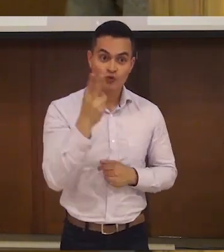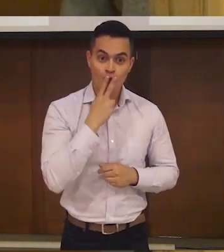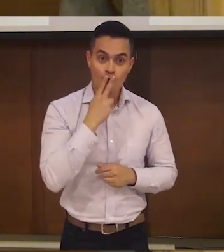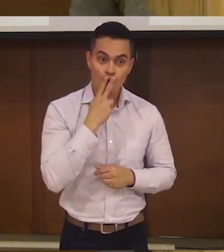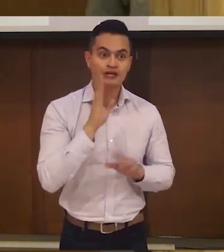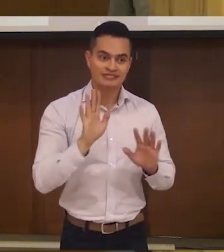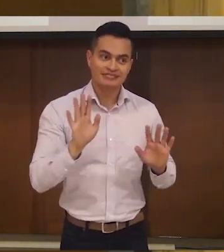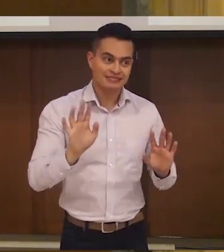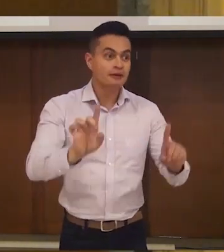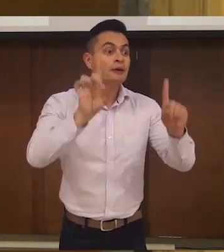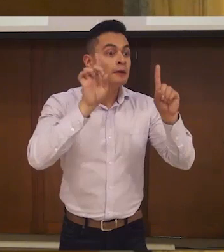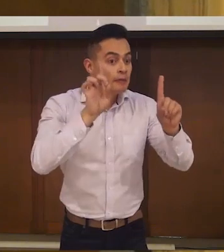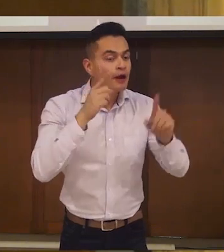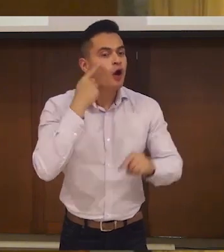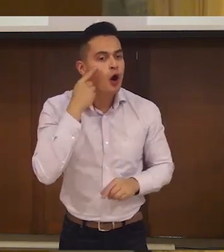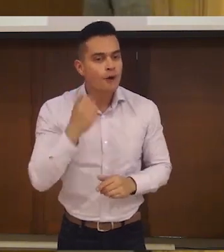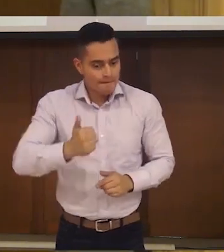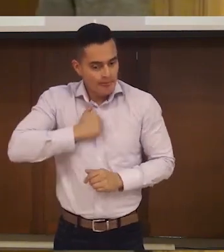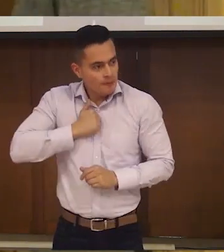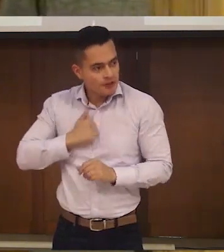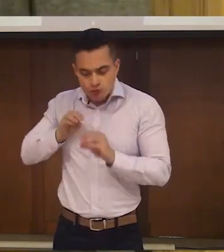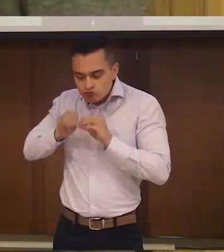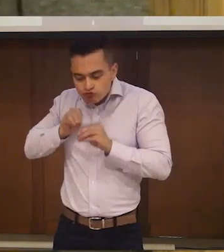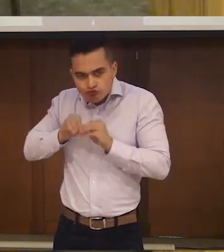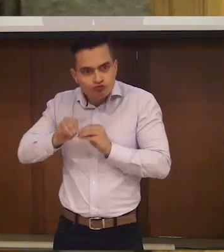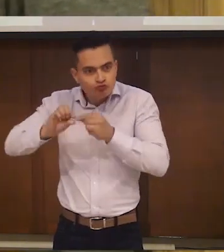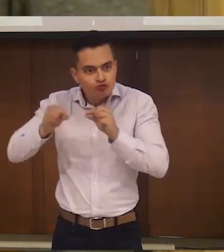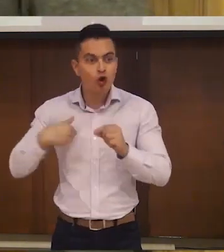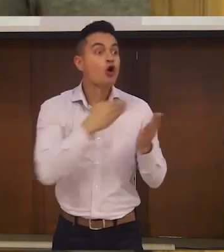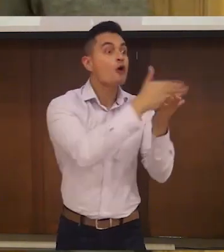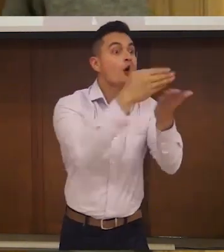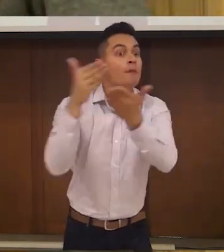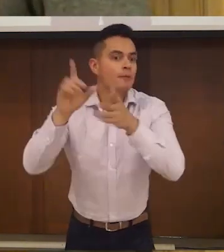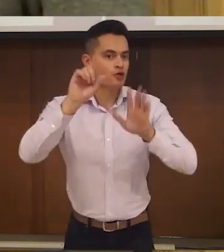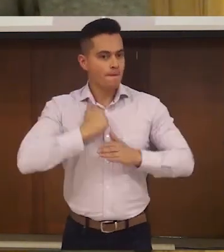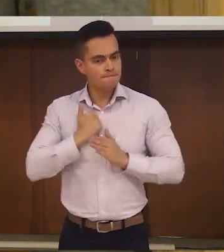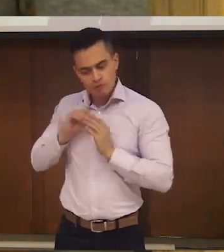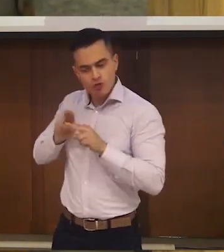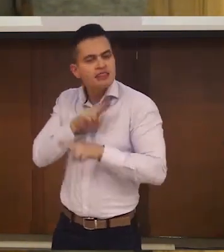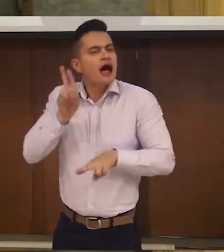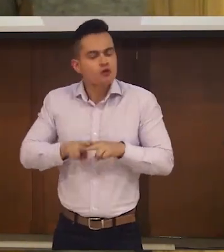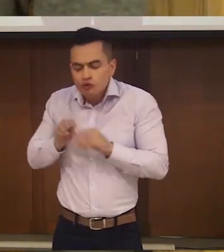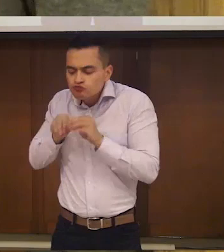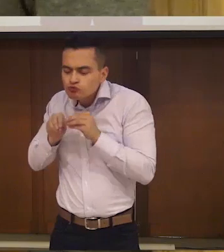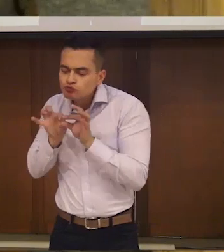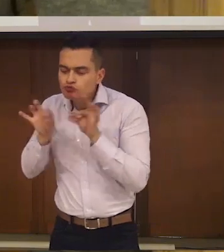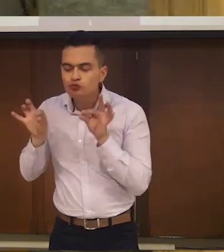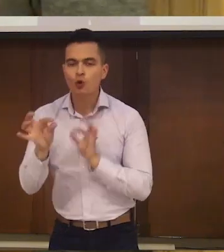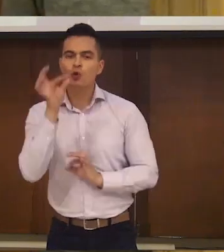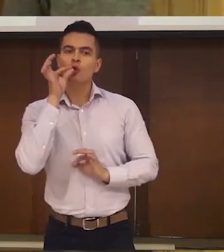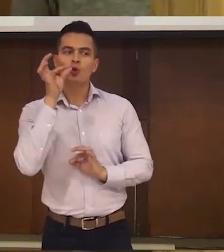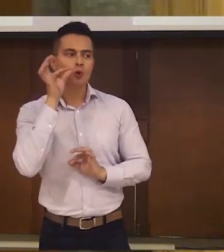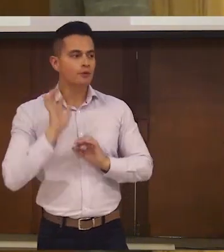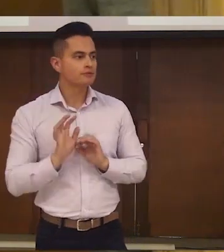fumo, pero yo fumo cigarrillos armados por mí, no los comerciales comprados. Entonces, estos